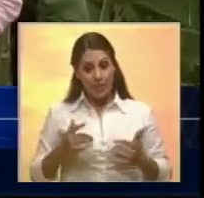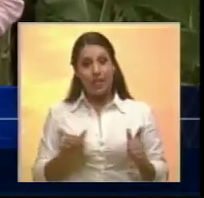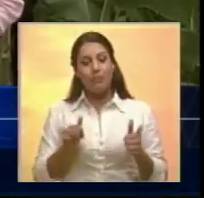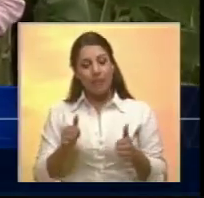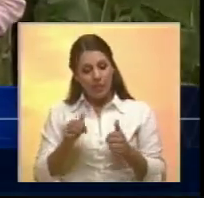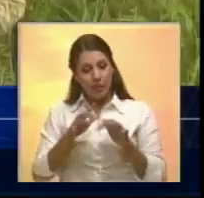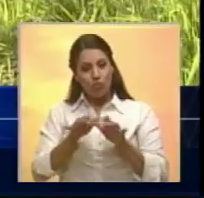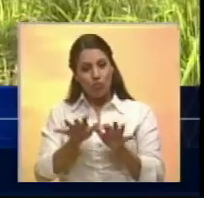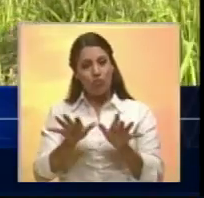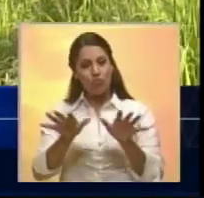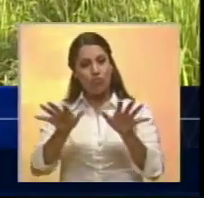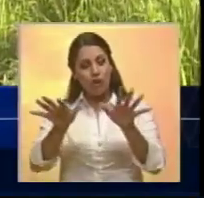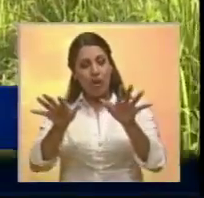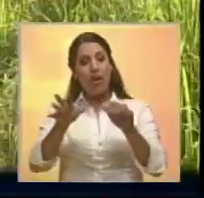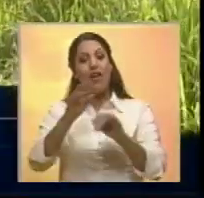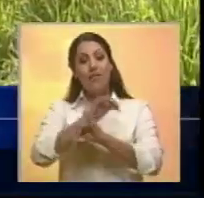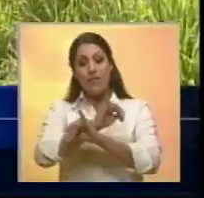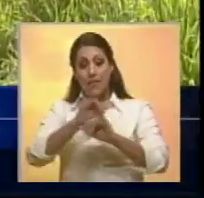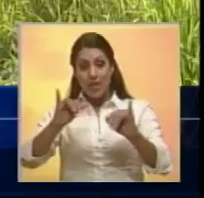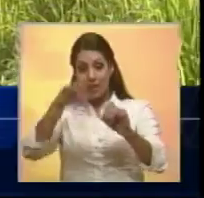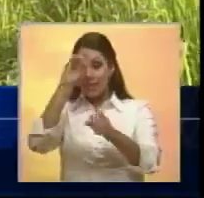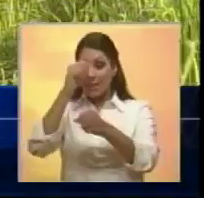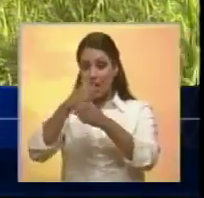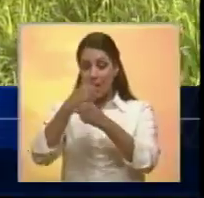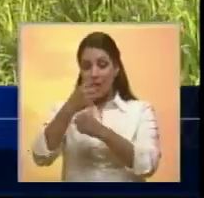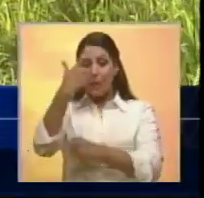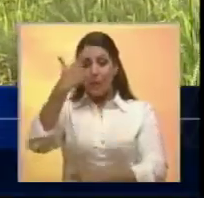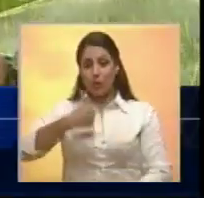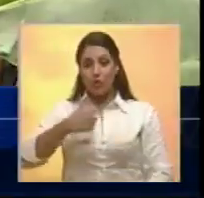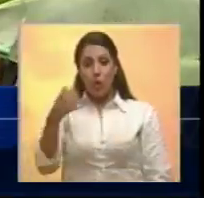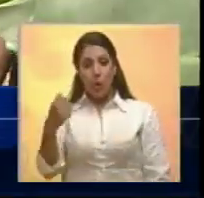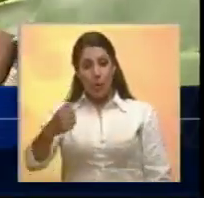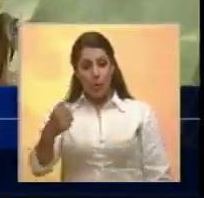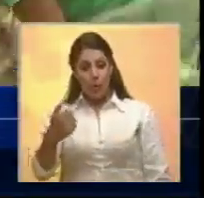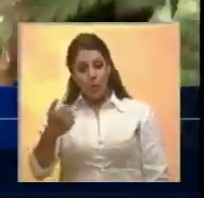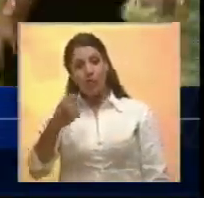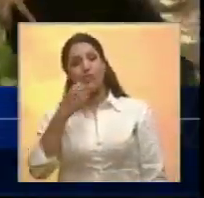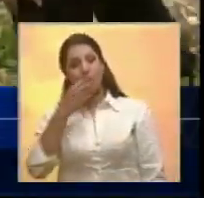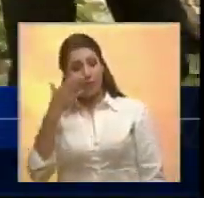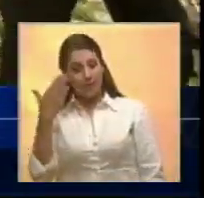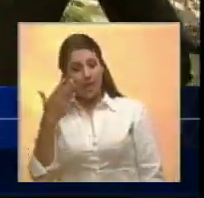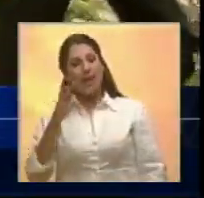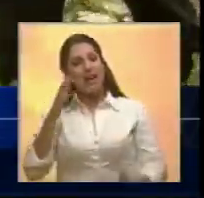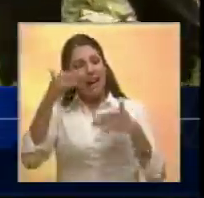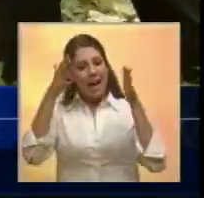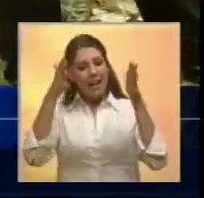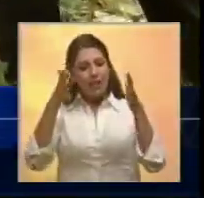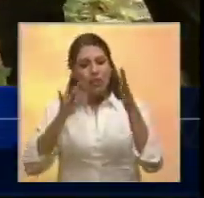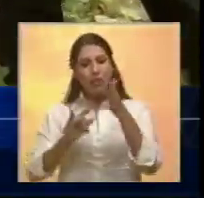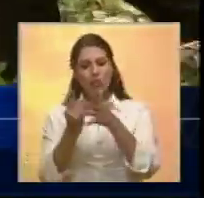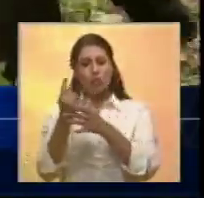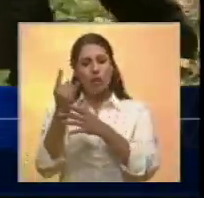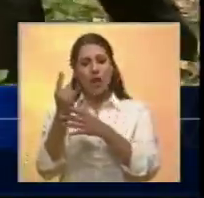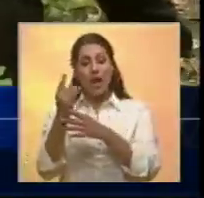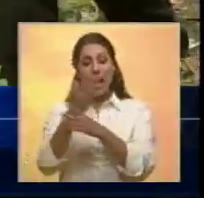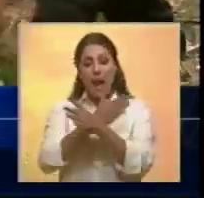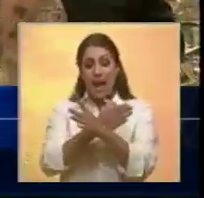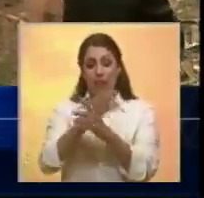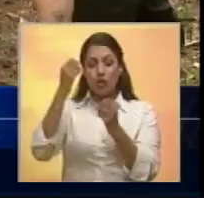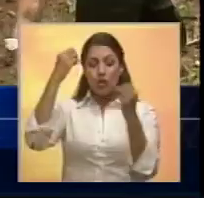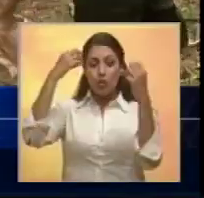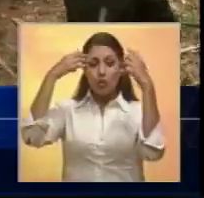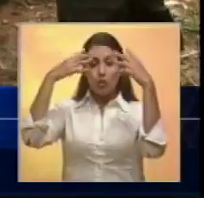sigue en expansión. Después de terminar sus labores como funcionario policial, Alexander Pérez se dedica a cultivar. Antes de que el